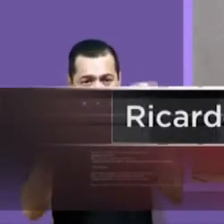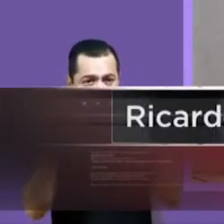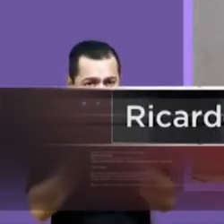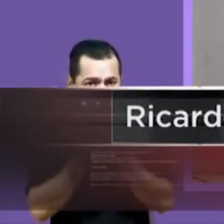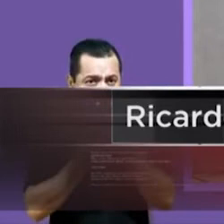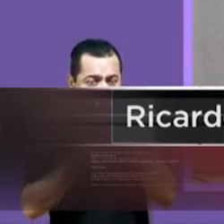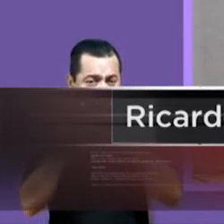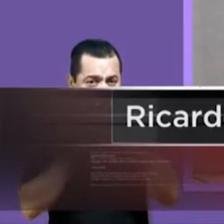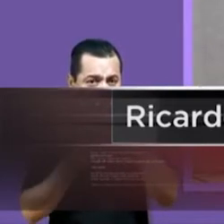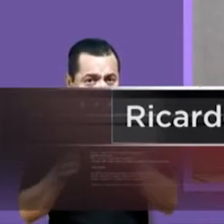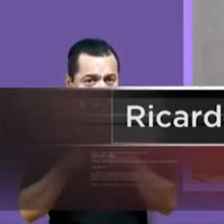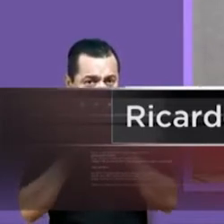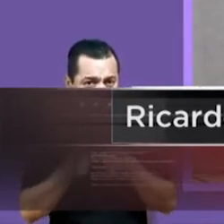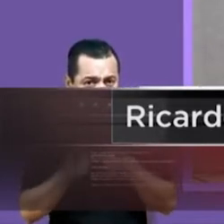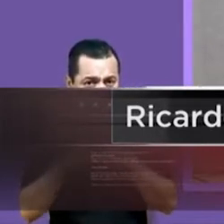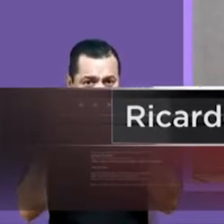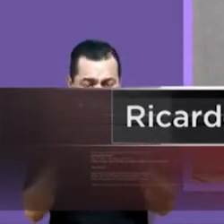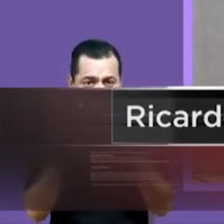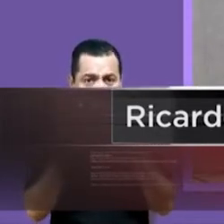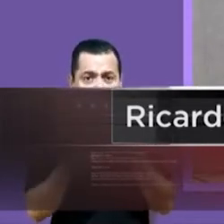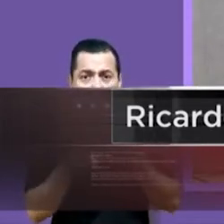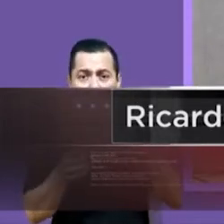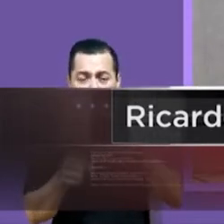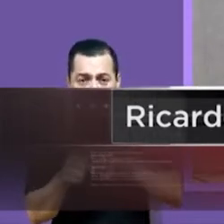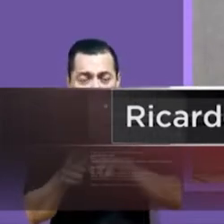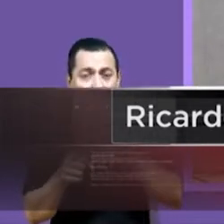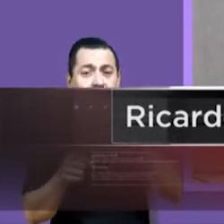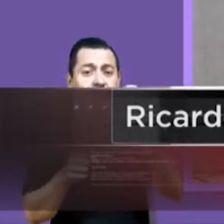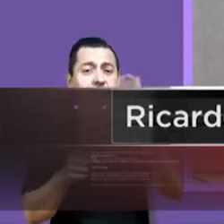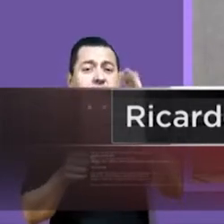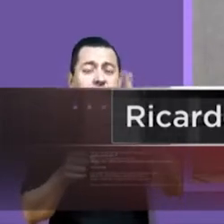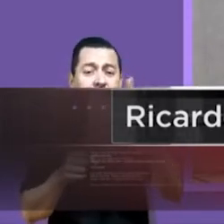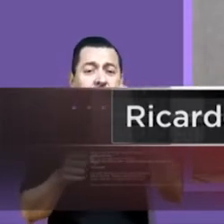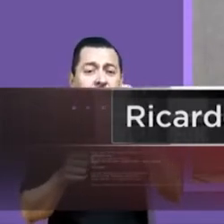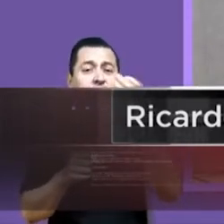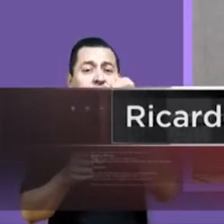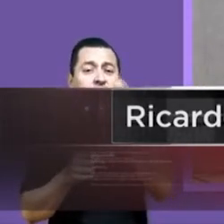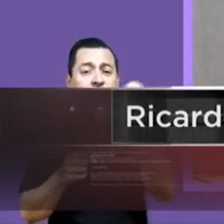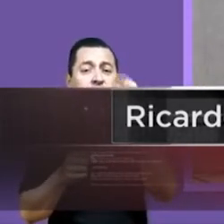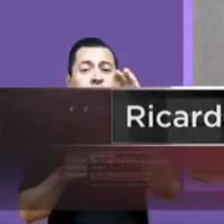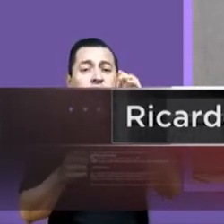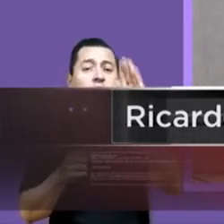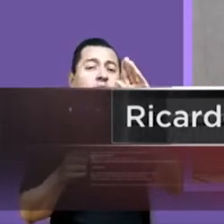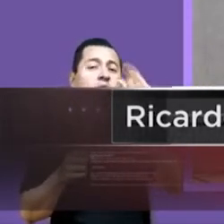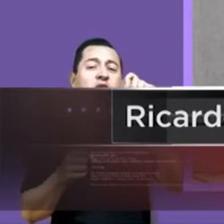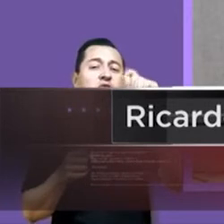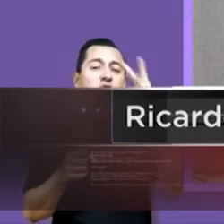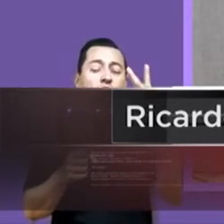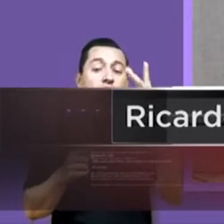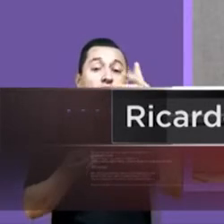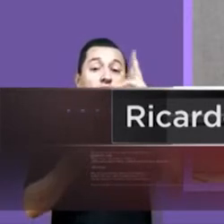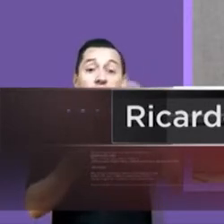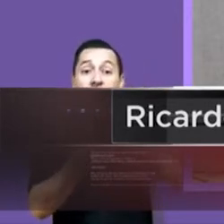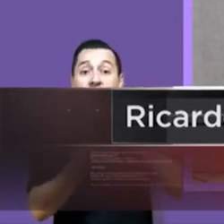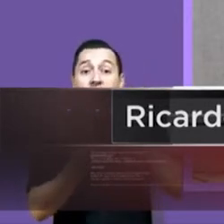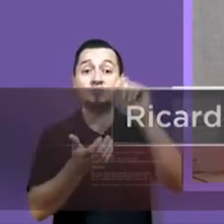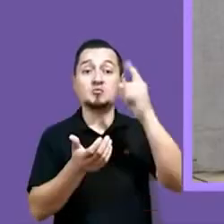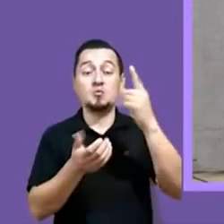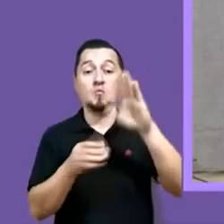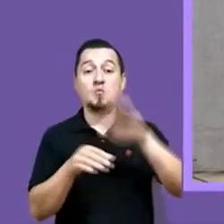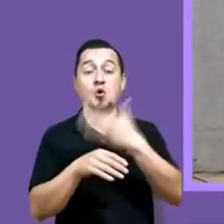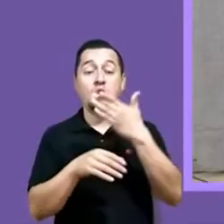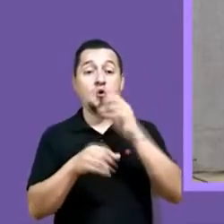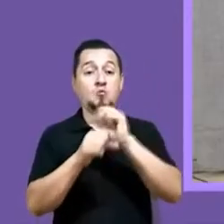dato los hospitales civiles de 922 personas que han sido hospitalizadas en el 2021 por kobe el 99 punto